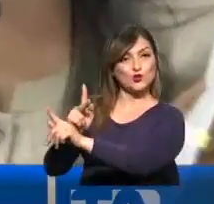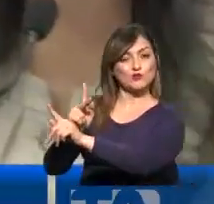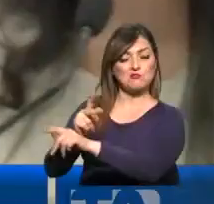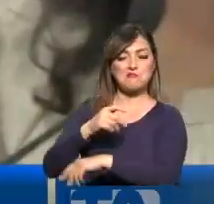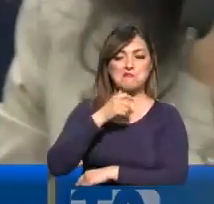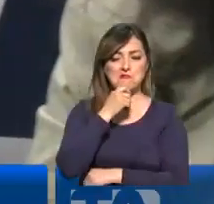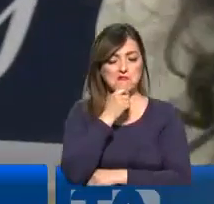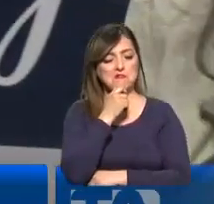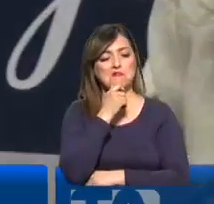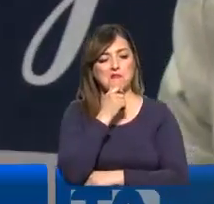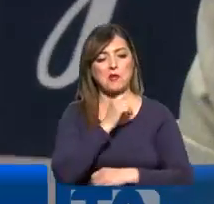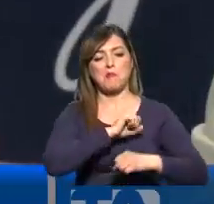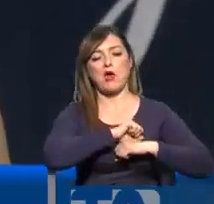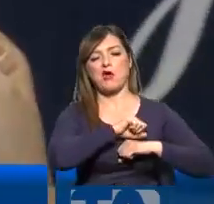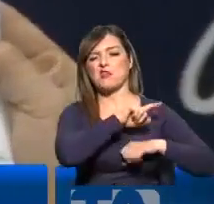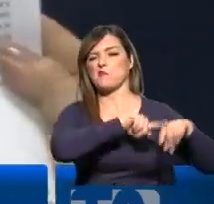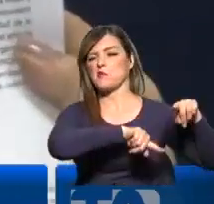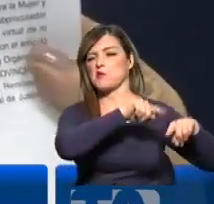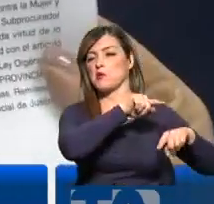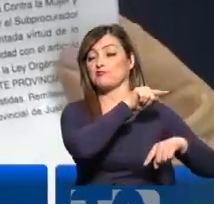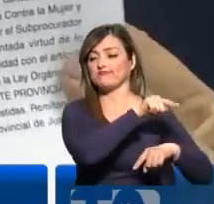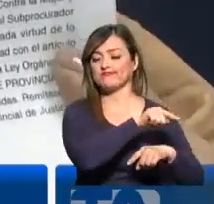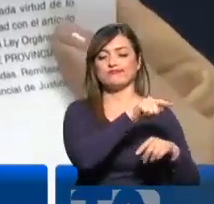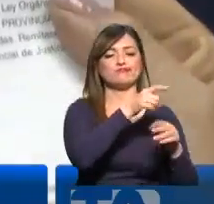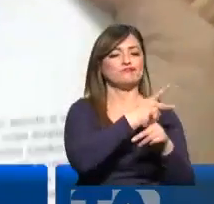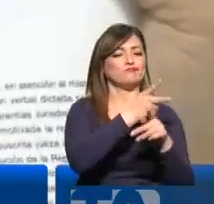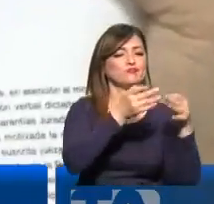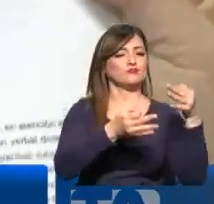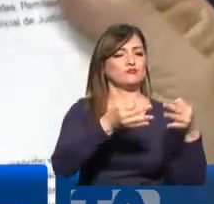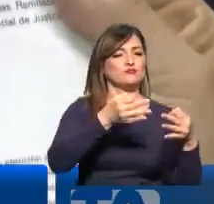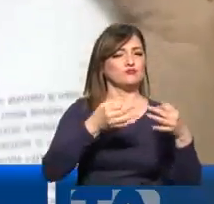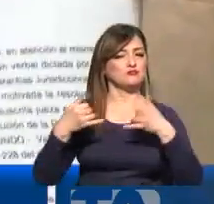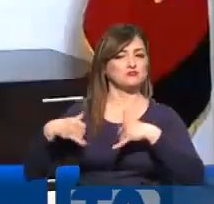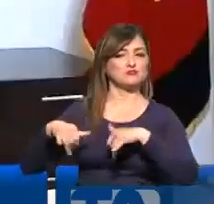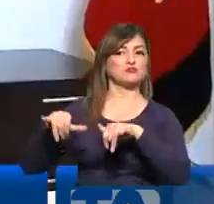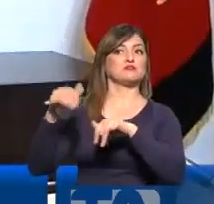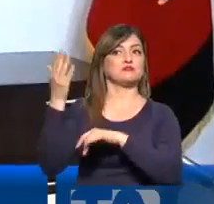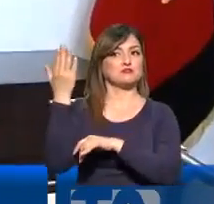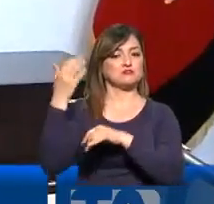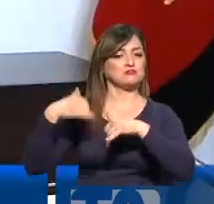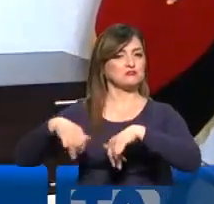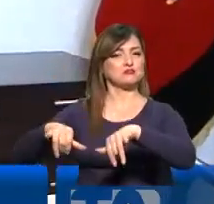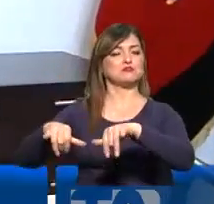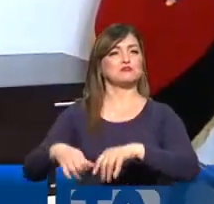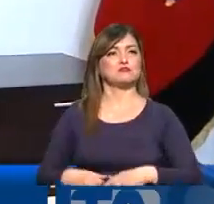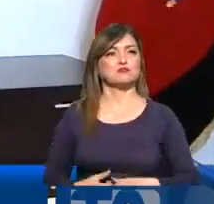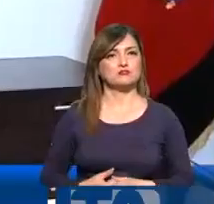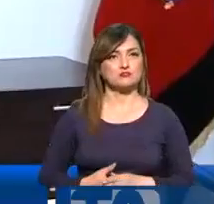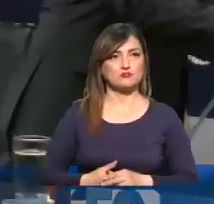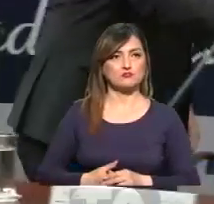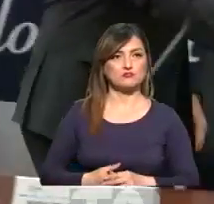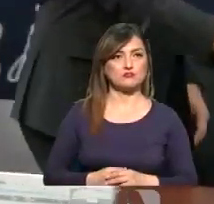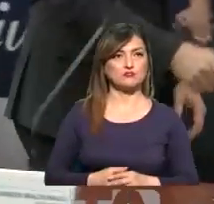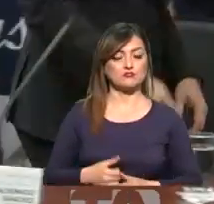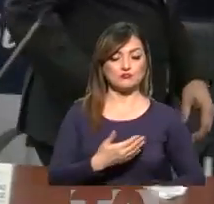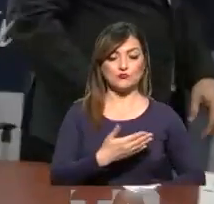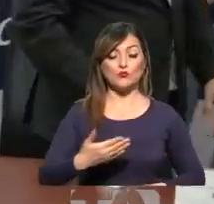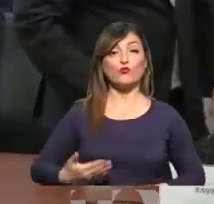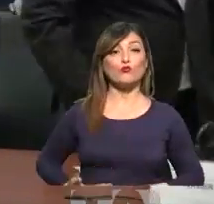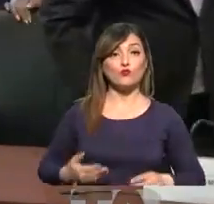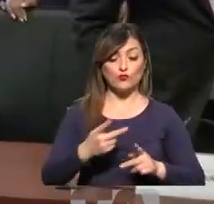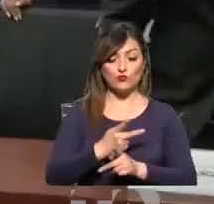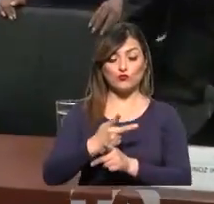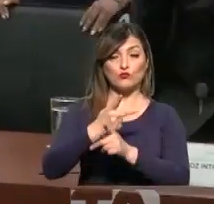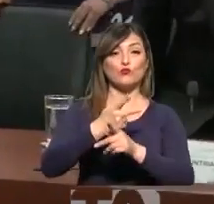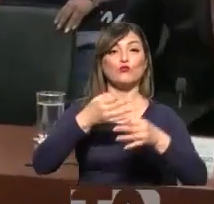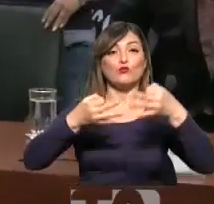cautelares ingresadas sin sorteo y los recursos legales que lo mantienen con vida artificial en el cargo de alcalde. La presidenta del Consejo de la